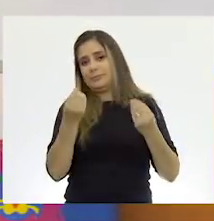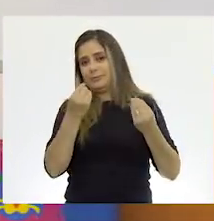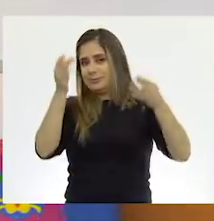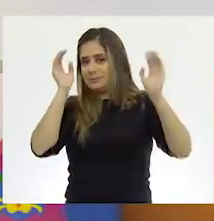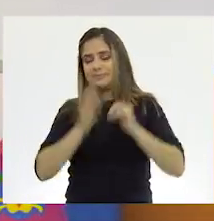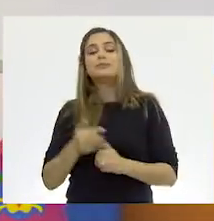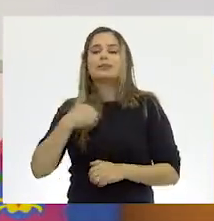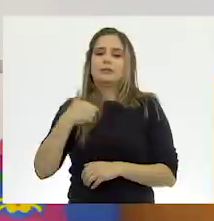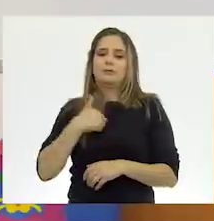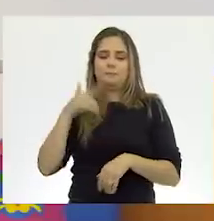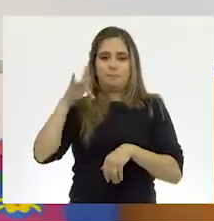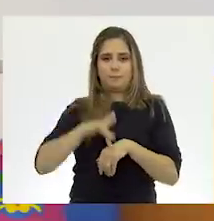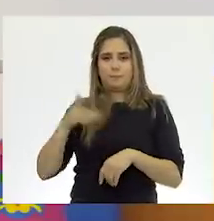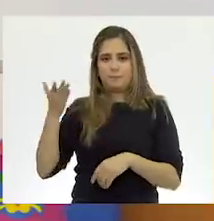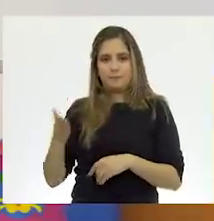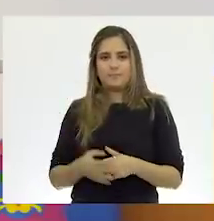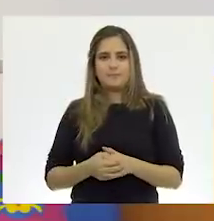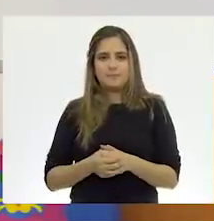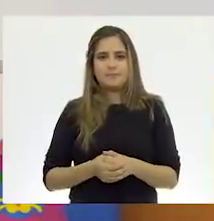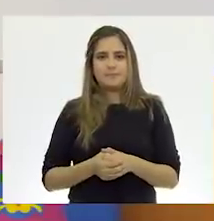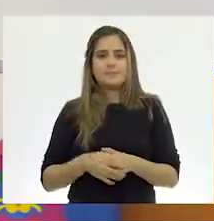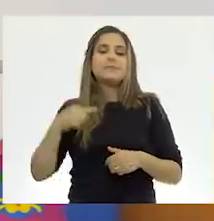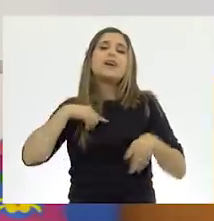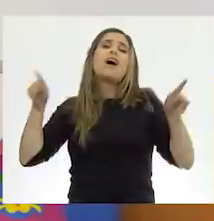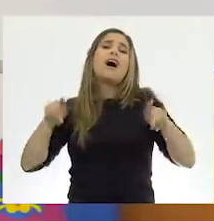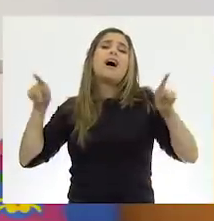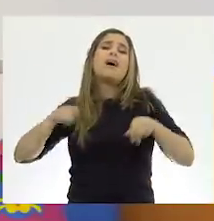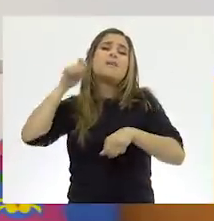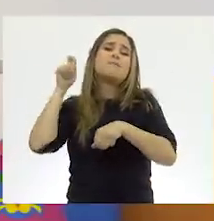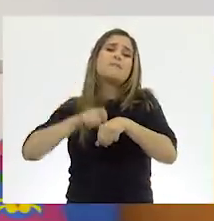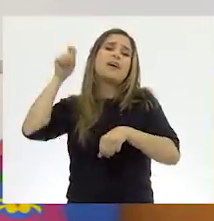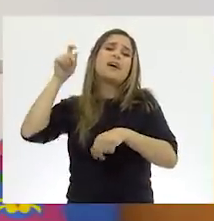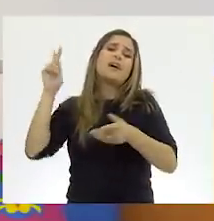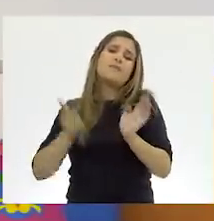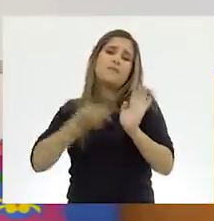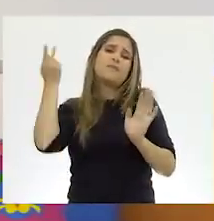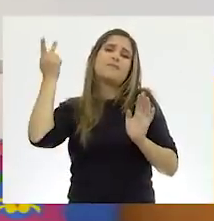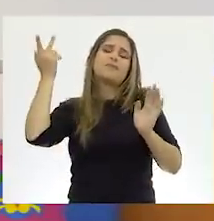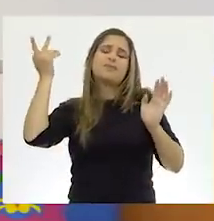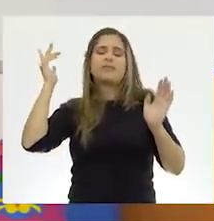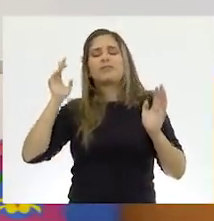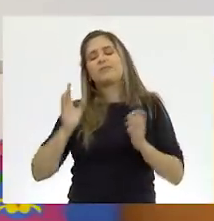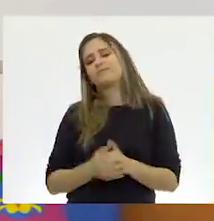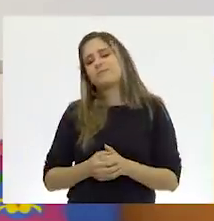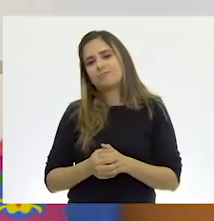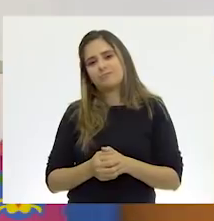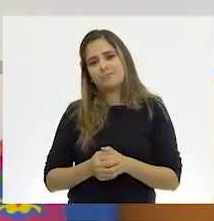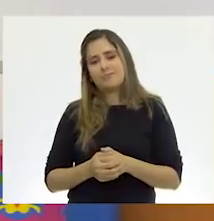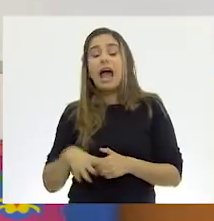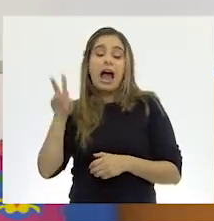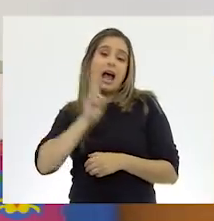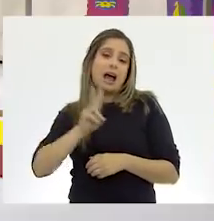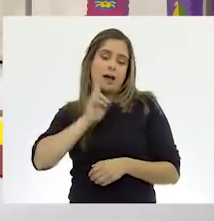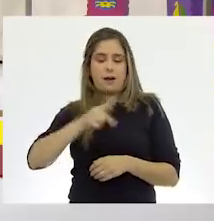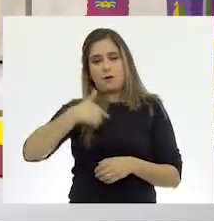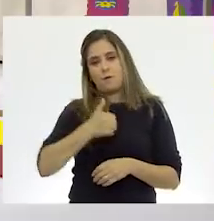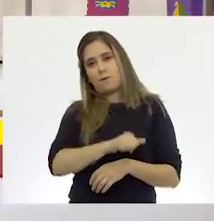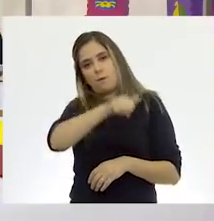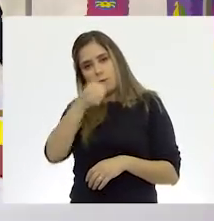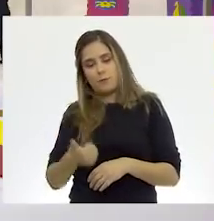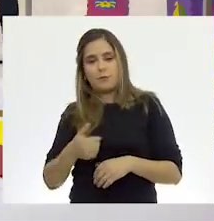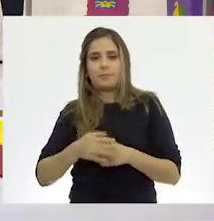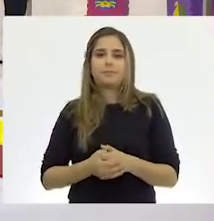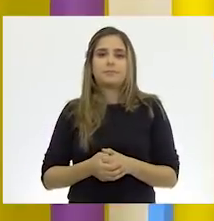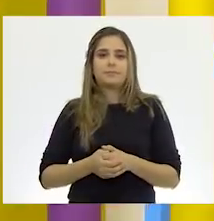este. ¡Ay, me tocó una abeja! ¿Otra abeja? Otra abeja. A ver, entonces yo voy por... ¿Cuál